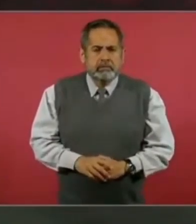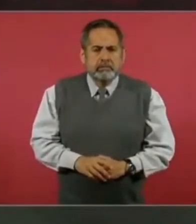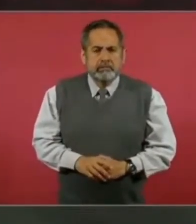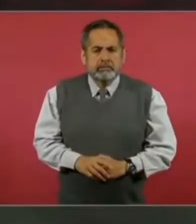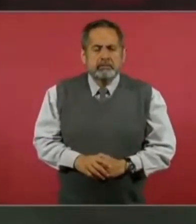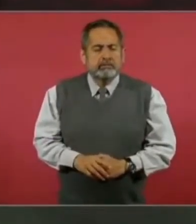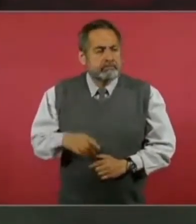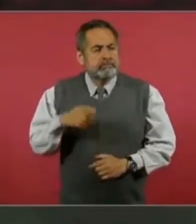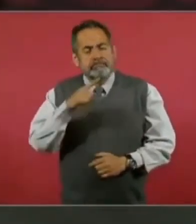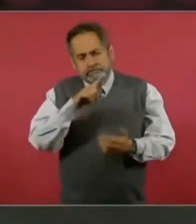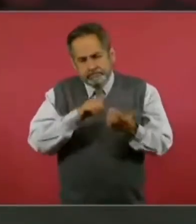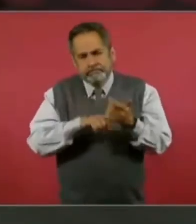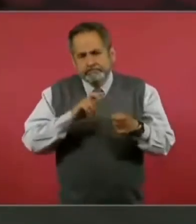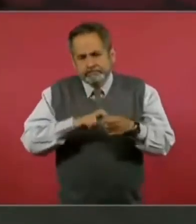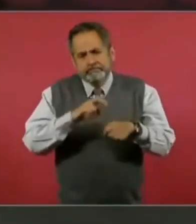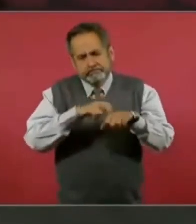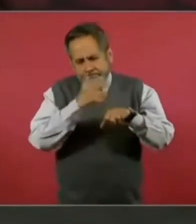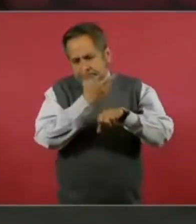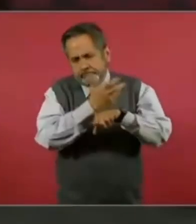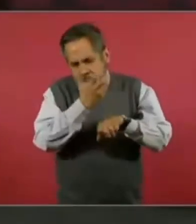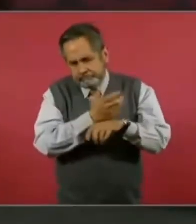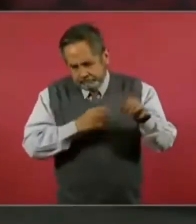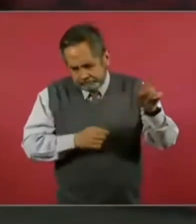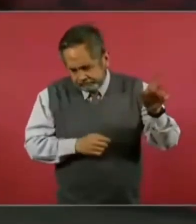formaron en Estados Unidos